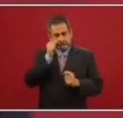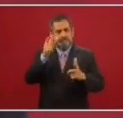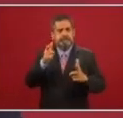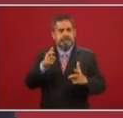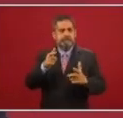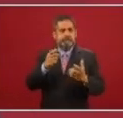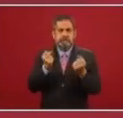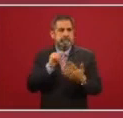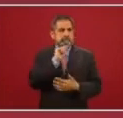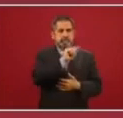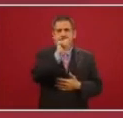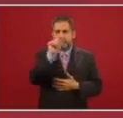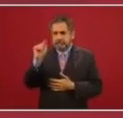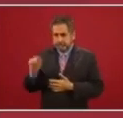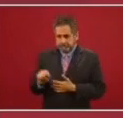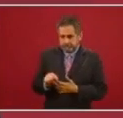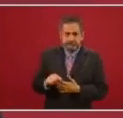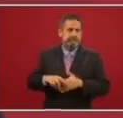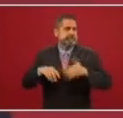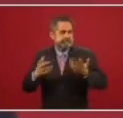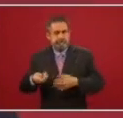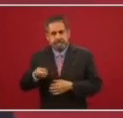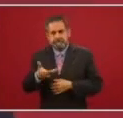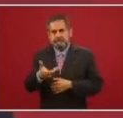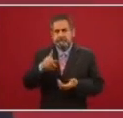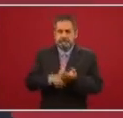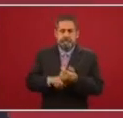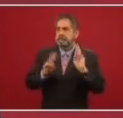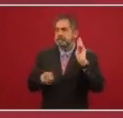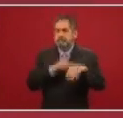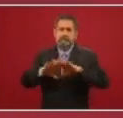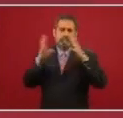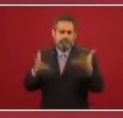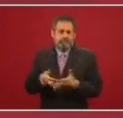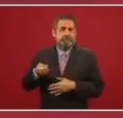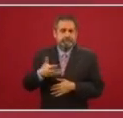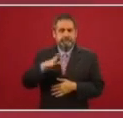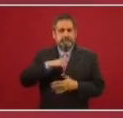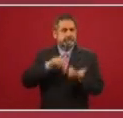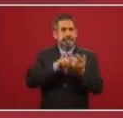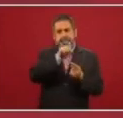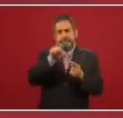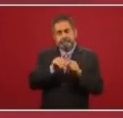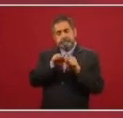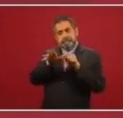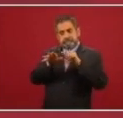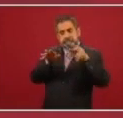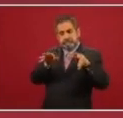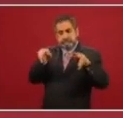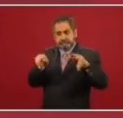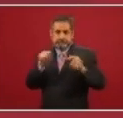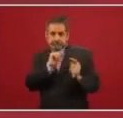calificar lo que está sucediendo como un problema a nivel mundial en donde la epidemia está presente